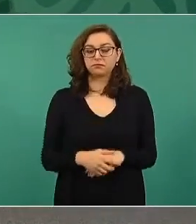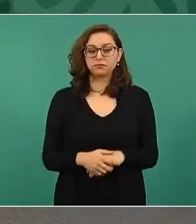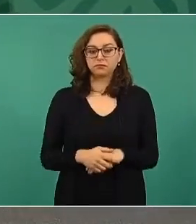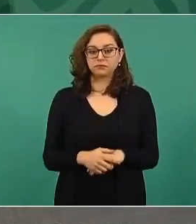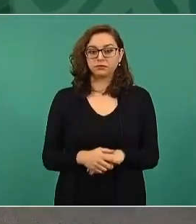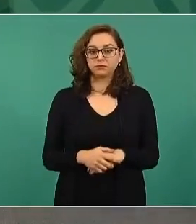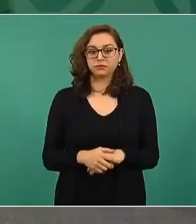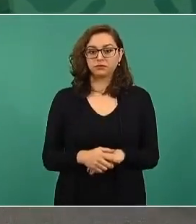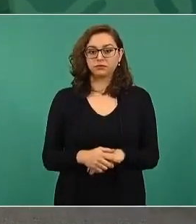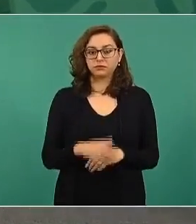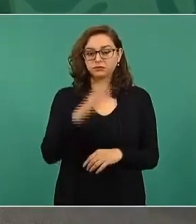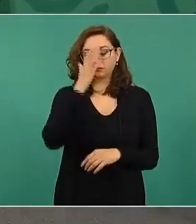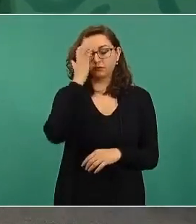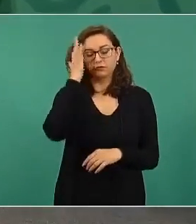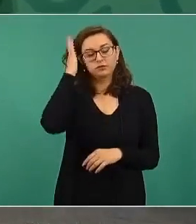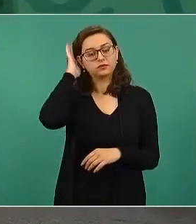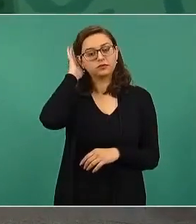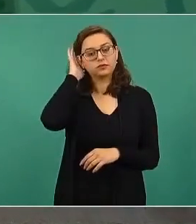Está de candidato